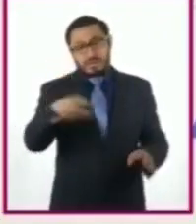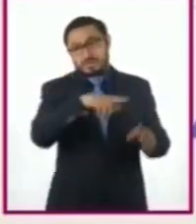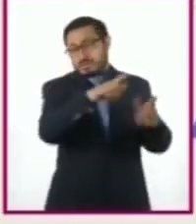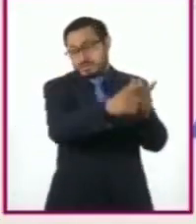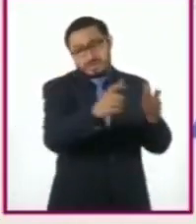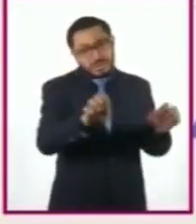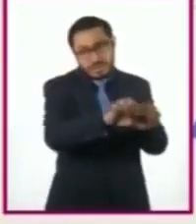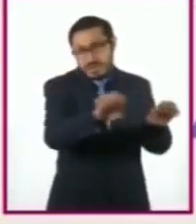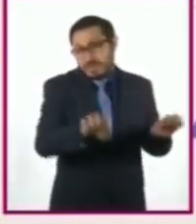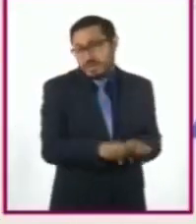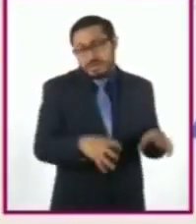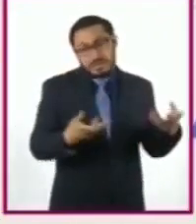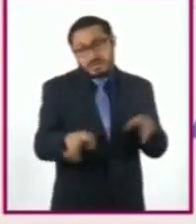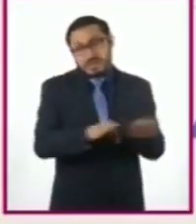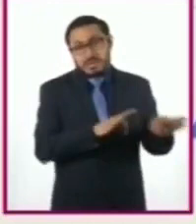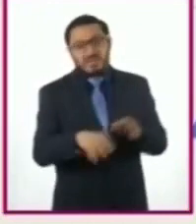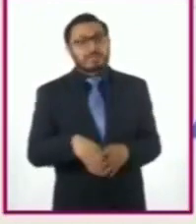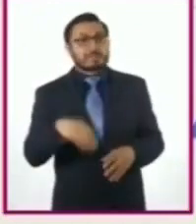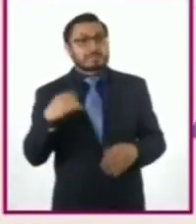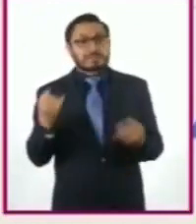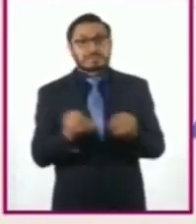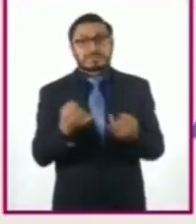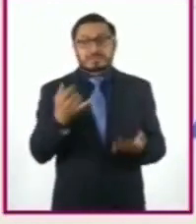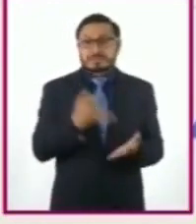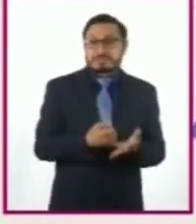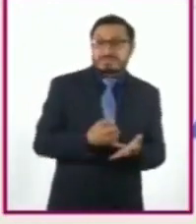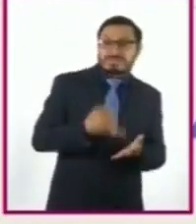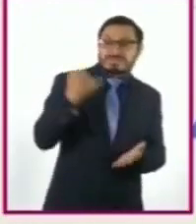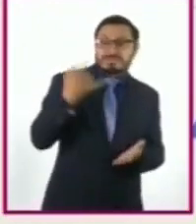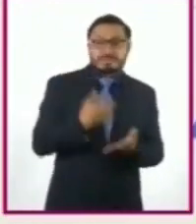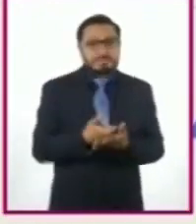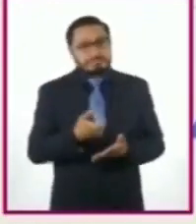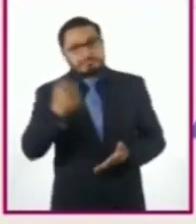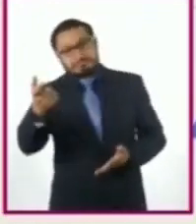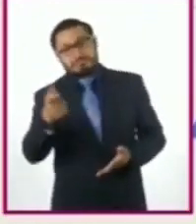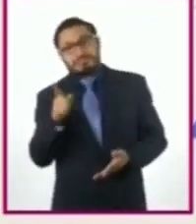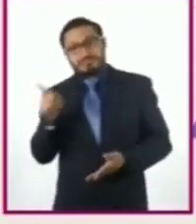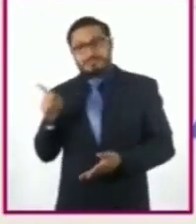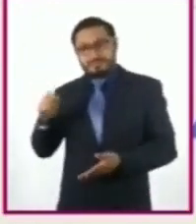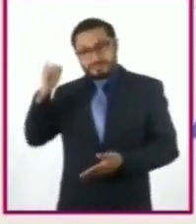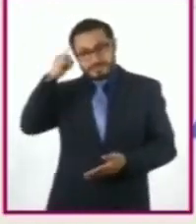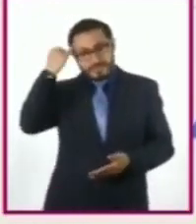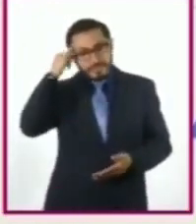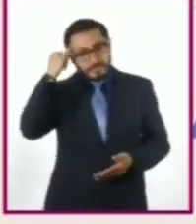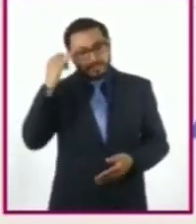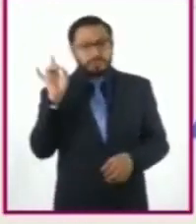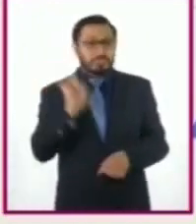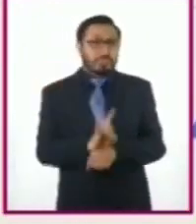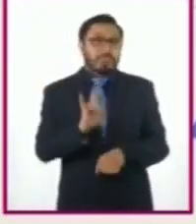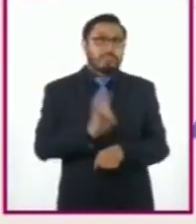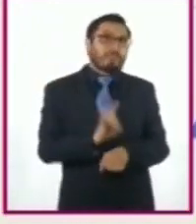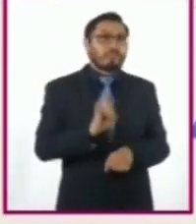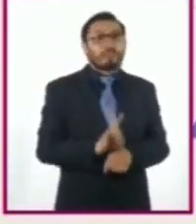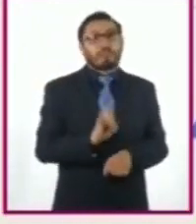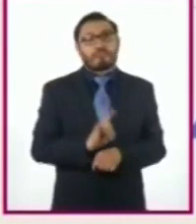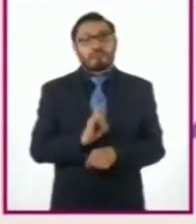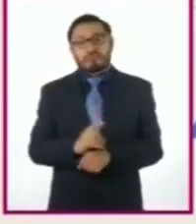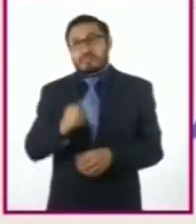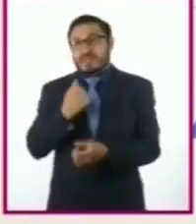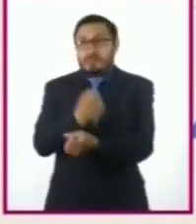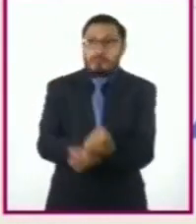Además, aumentaron el pago de tributo a los indios y disimularon actos de